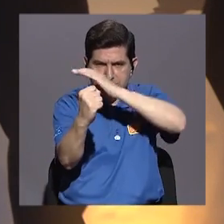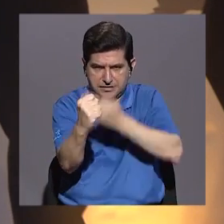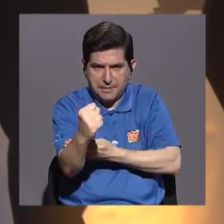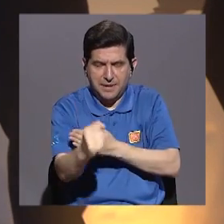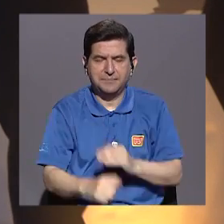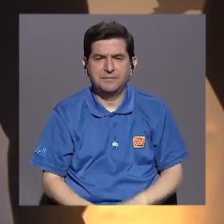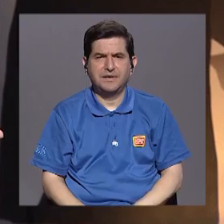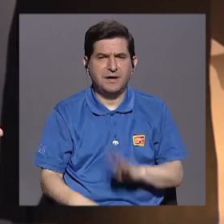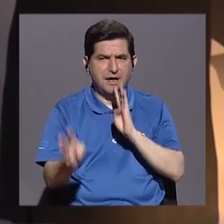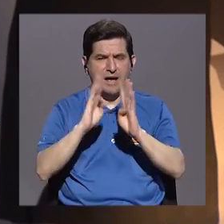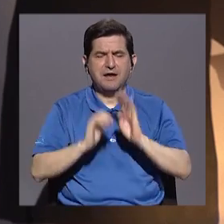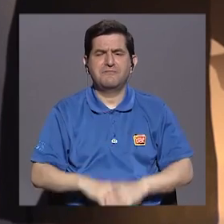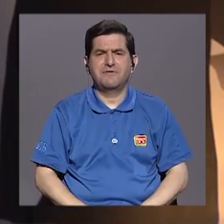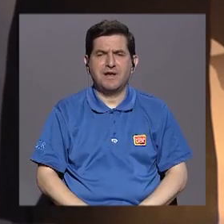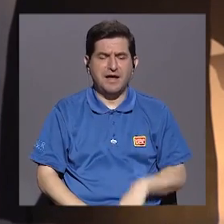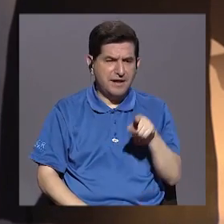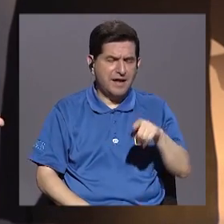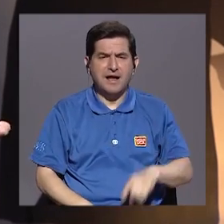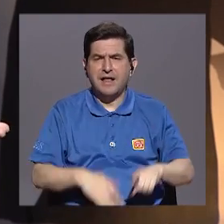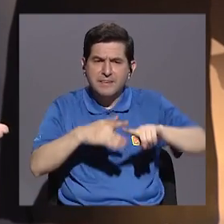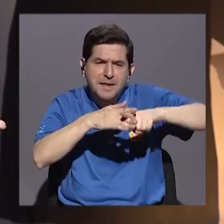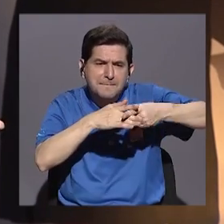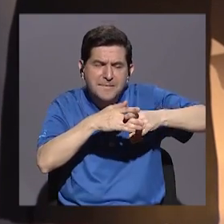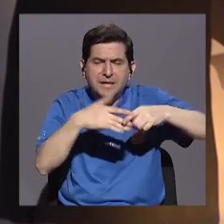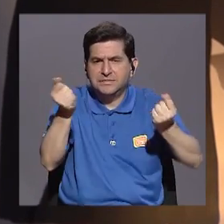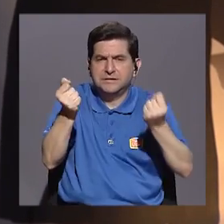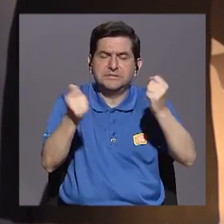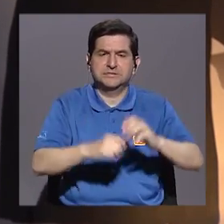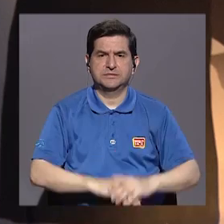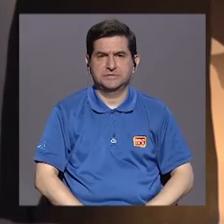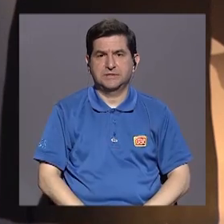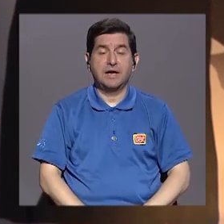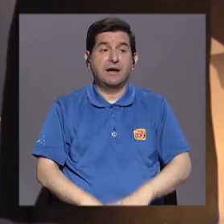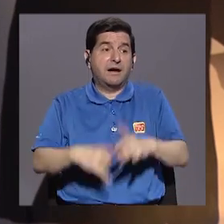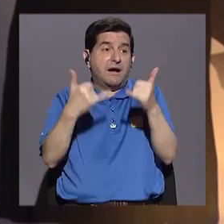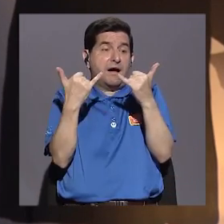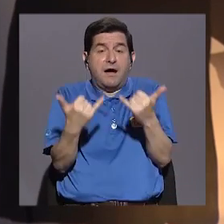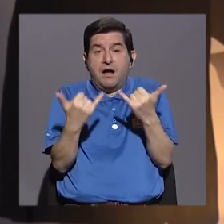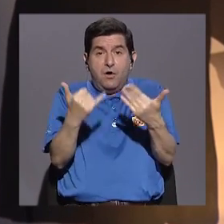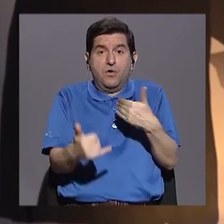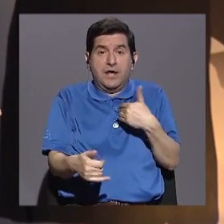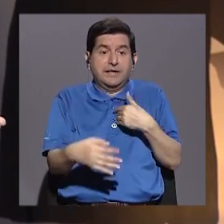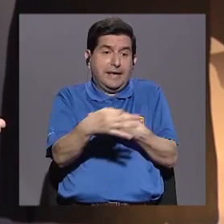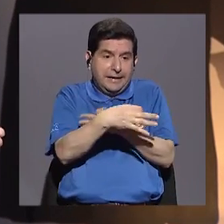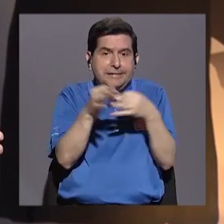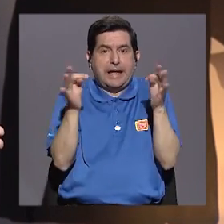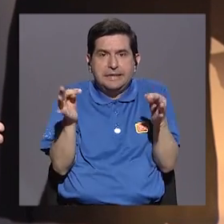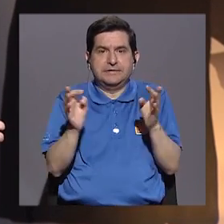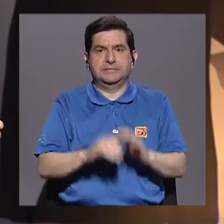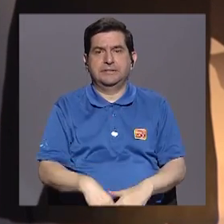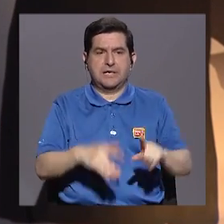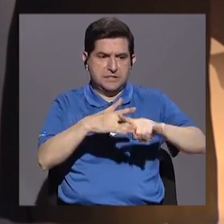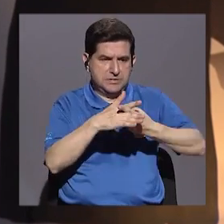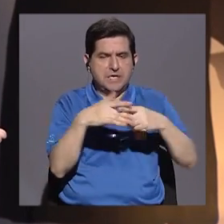de potencia de las varias hablemos de mantenimiento del vehículo porque bueno ahora tenemos talleres que reparan los